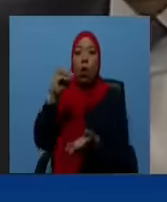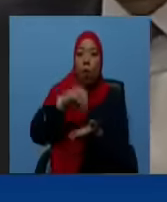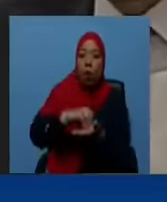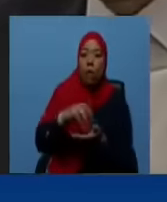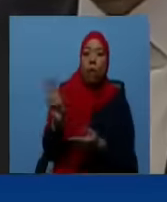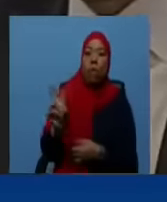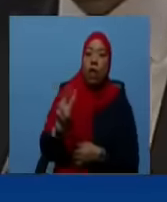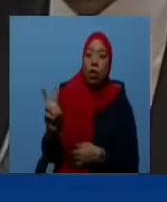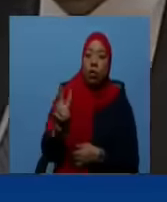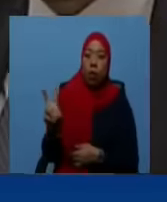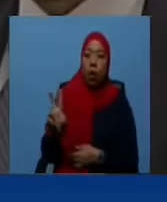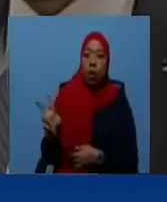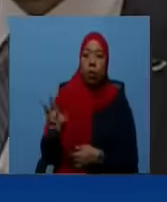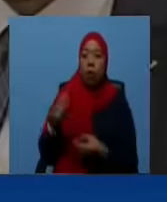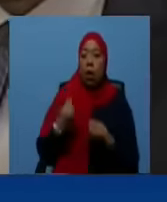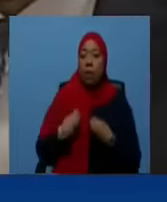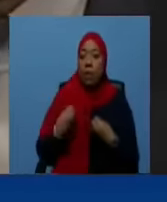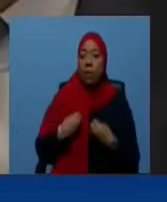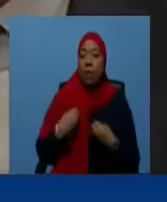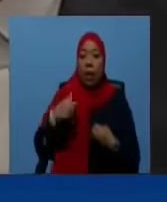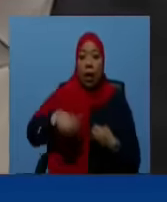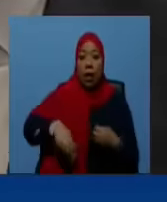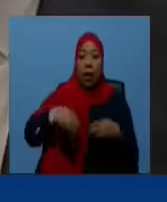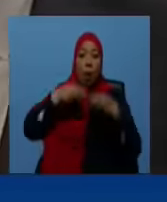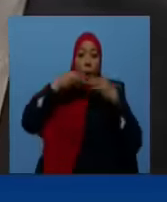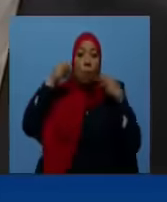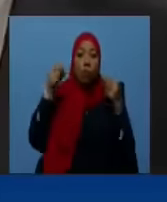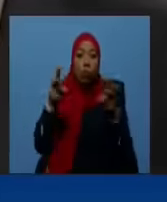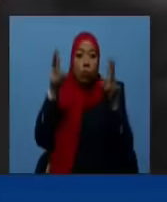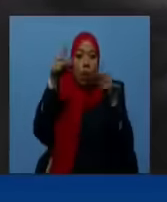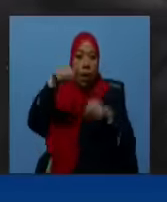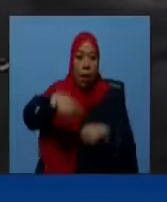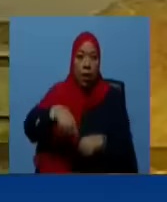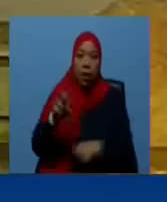a buscar su vida y sus oportunidades.